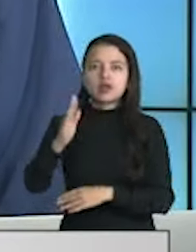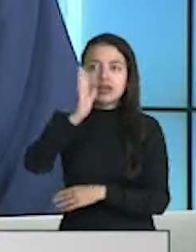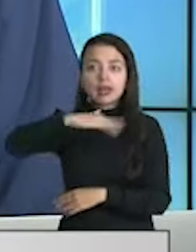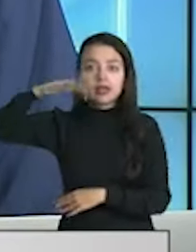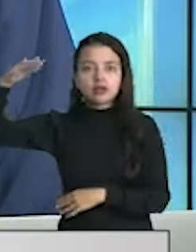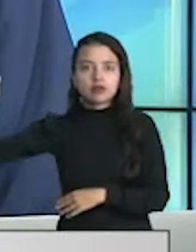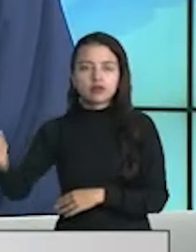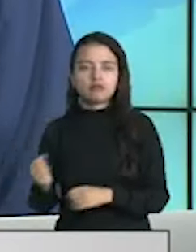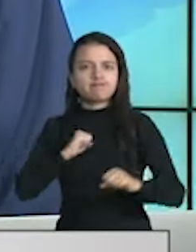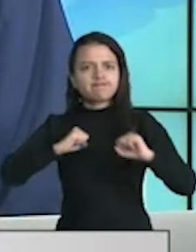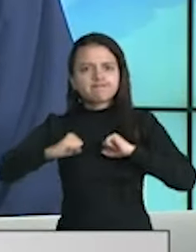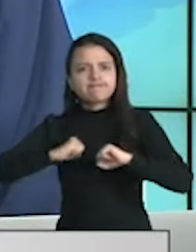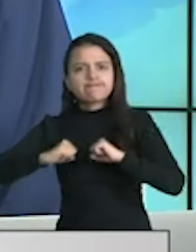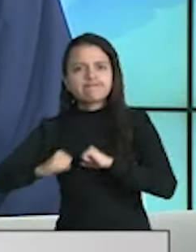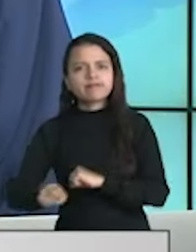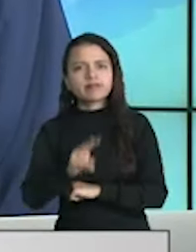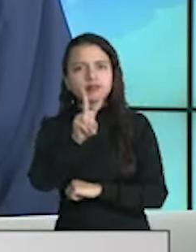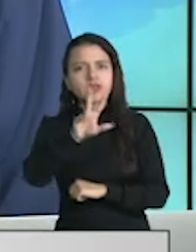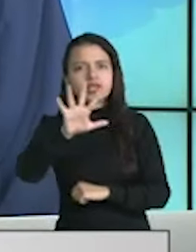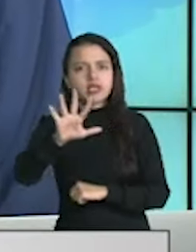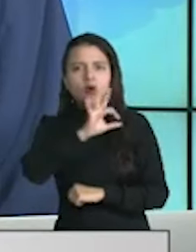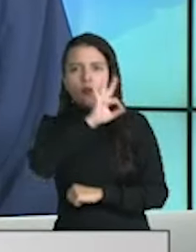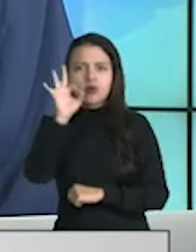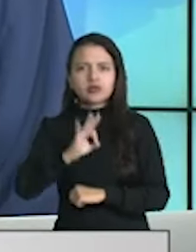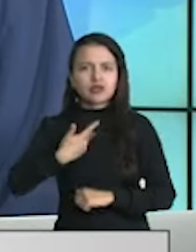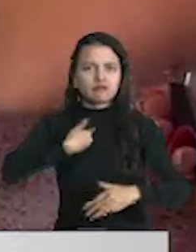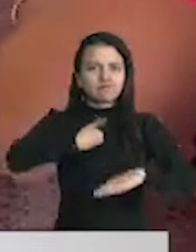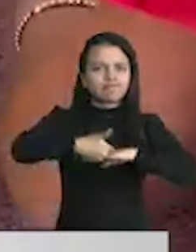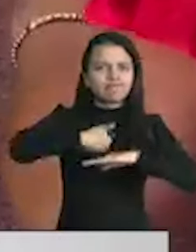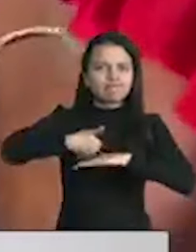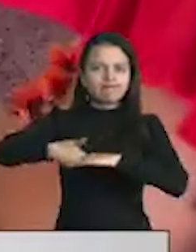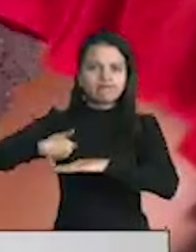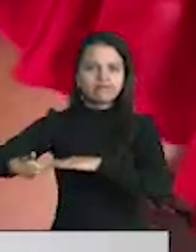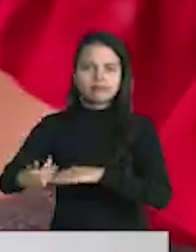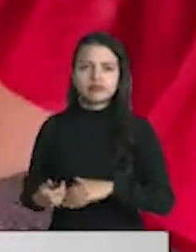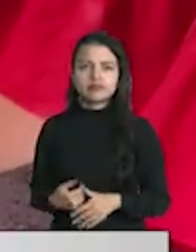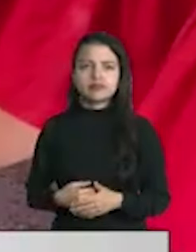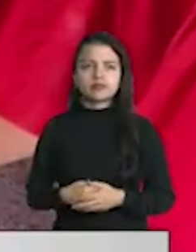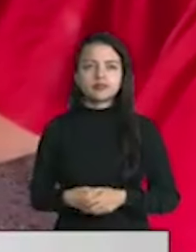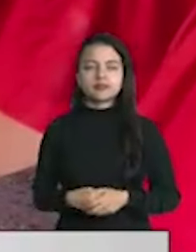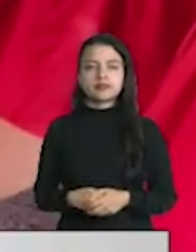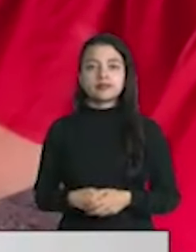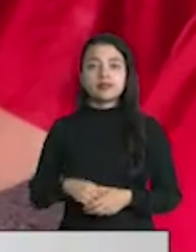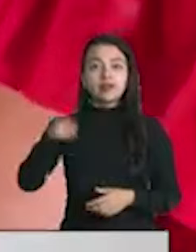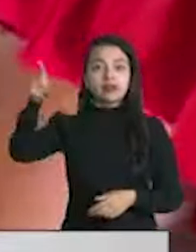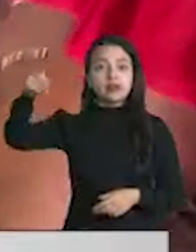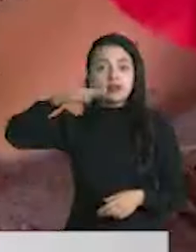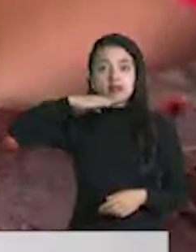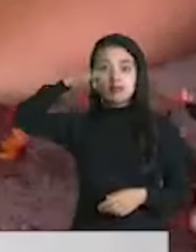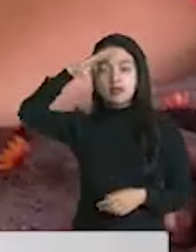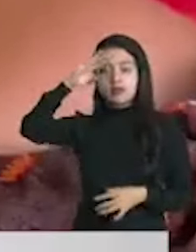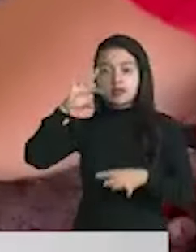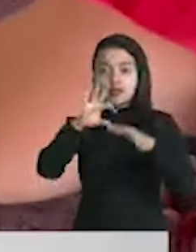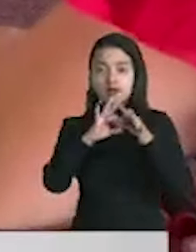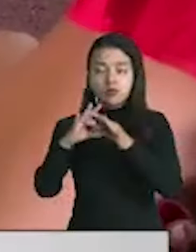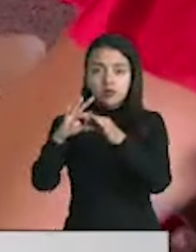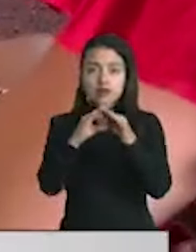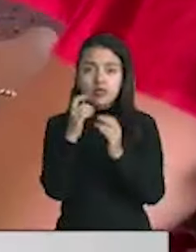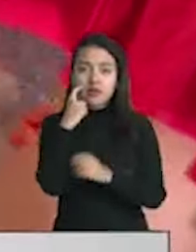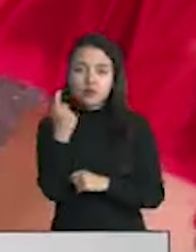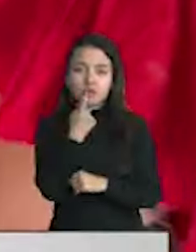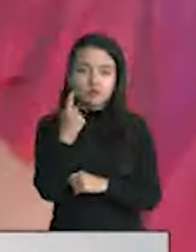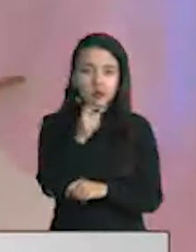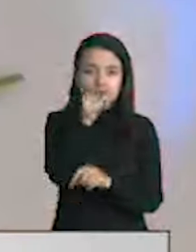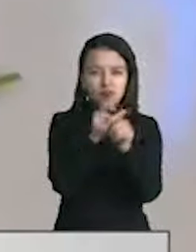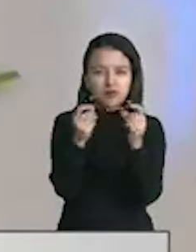en un 25% las solicitudes de búsqueda. Desde Medellín, la unidad de búsqueda de personas